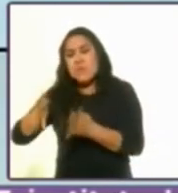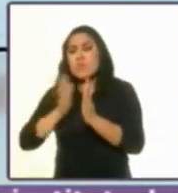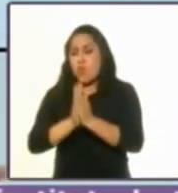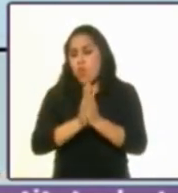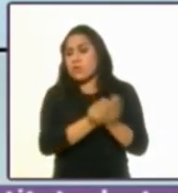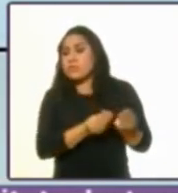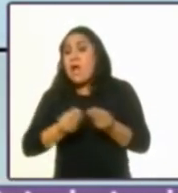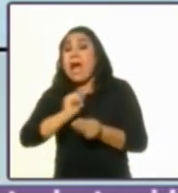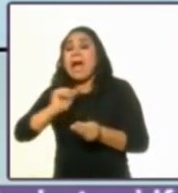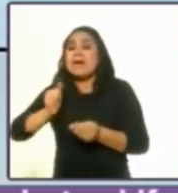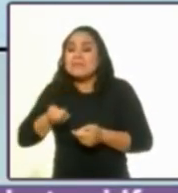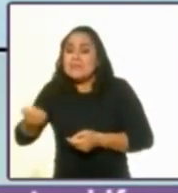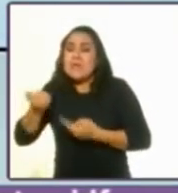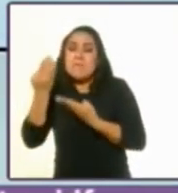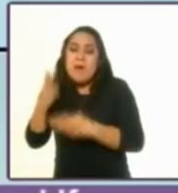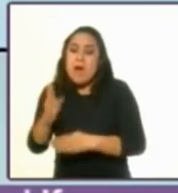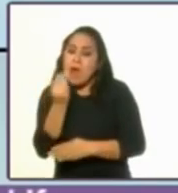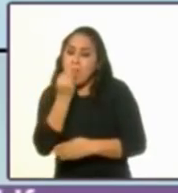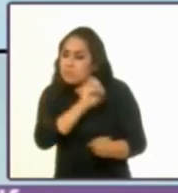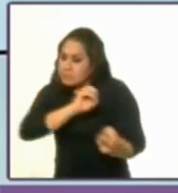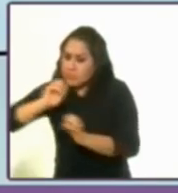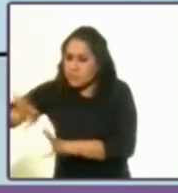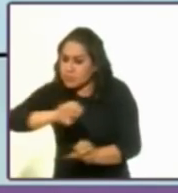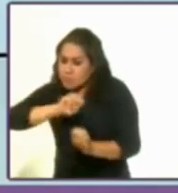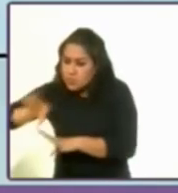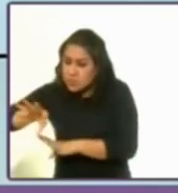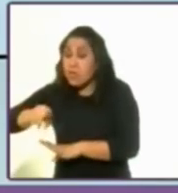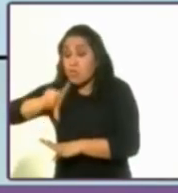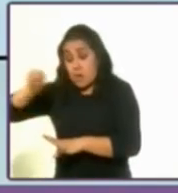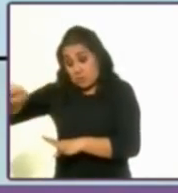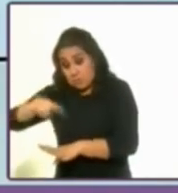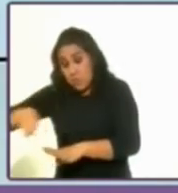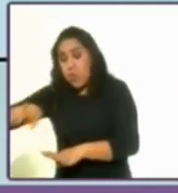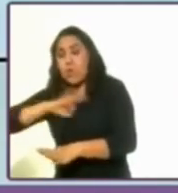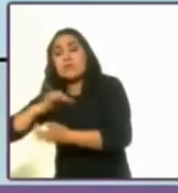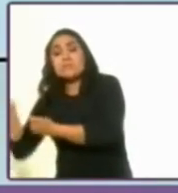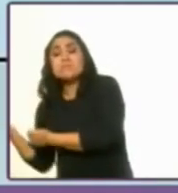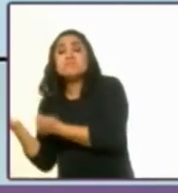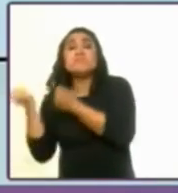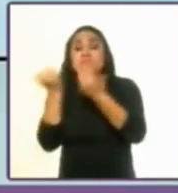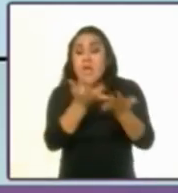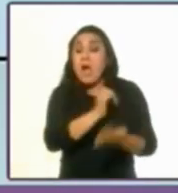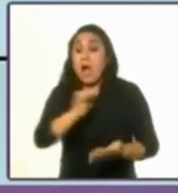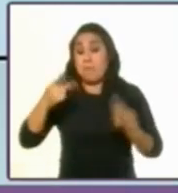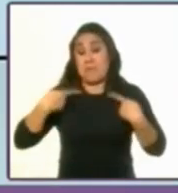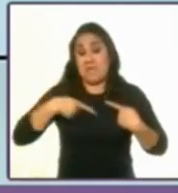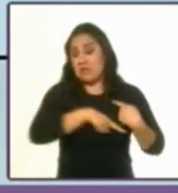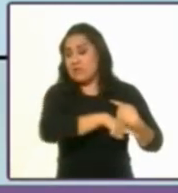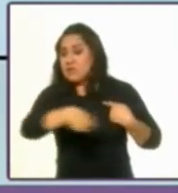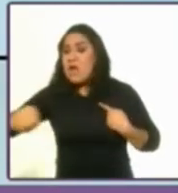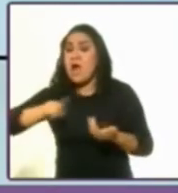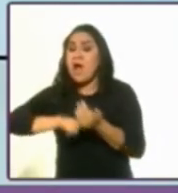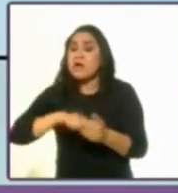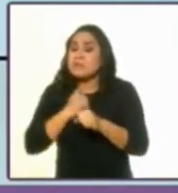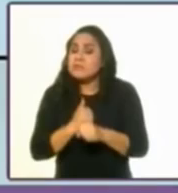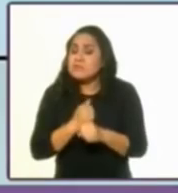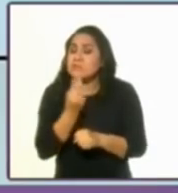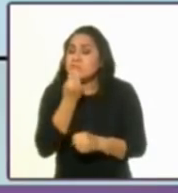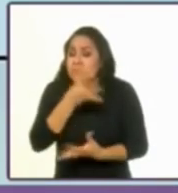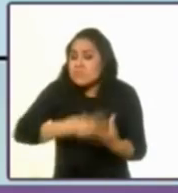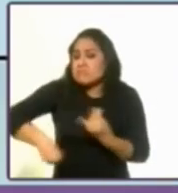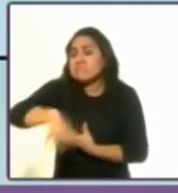entreguen a los bancos de alimentos para que éstos puedan ser trasladados y lleguen a las personas que hoy se encuentran en situación de carencia alimentaria